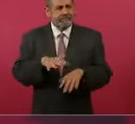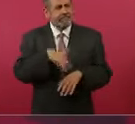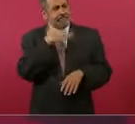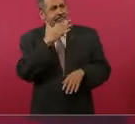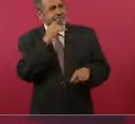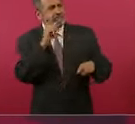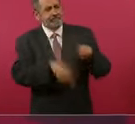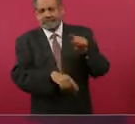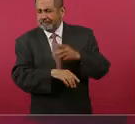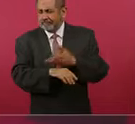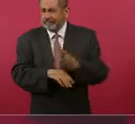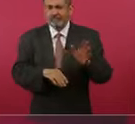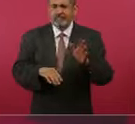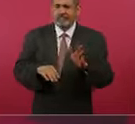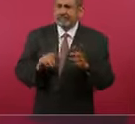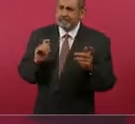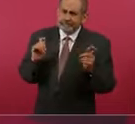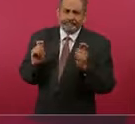en México.